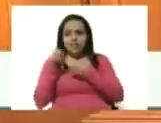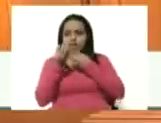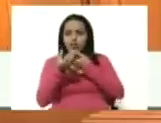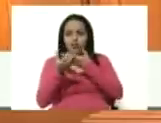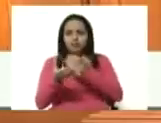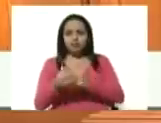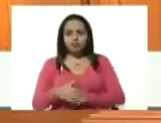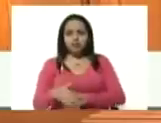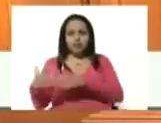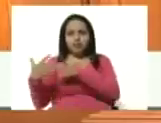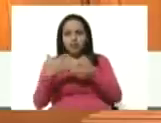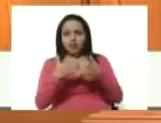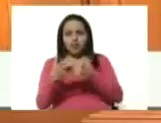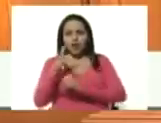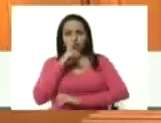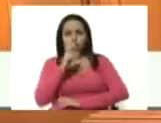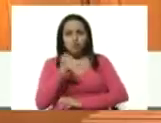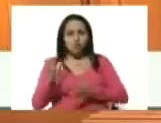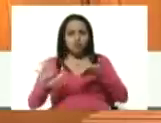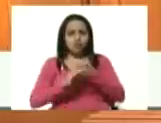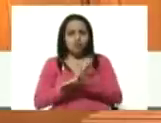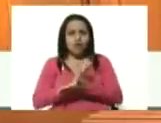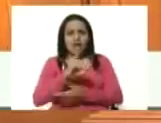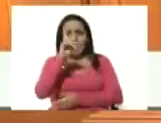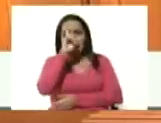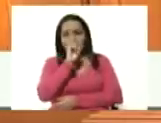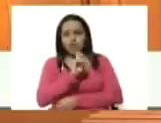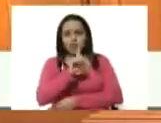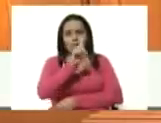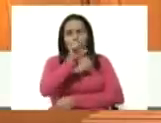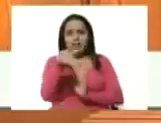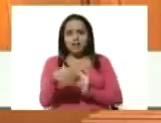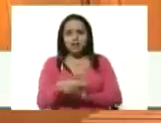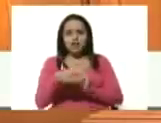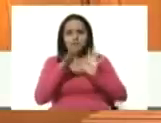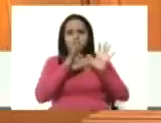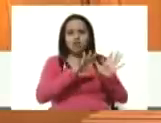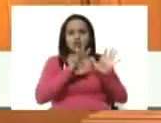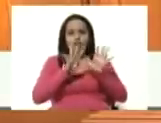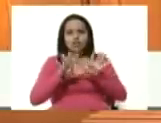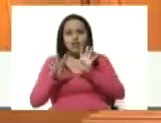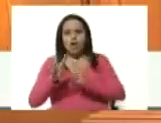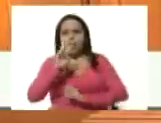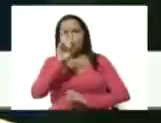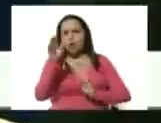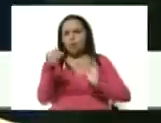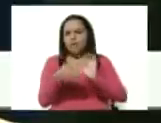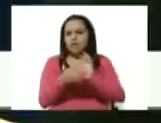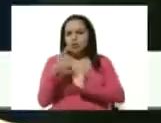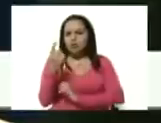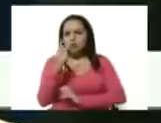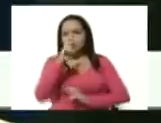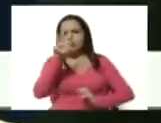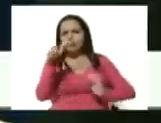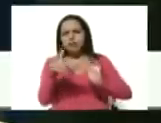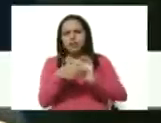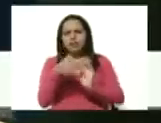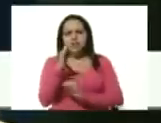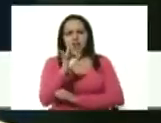Aquella guerra brutal de los años 99, 2000, 2001, 2003, 2004.